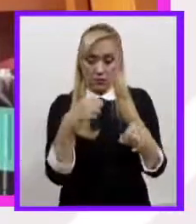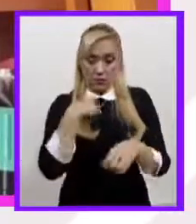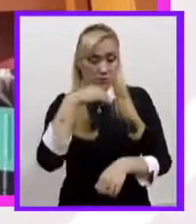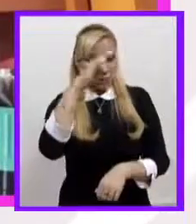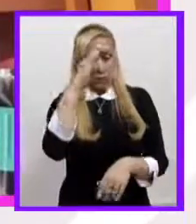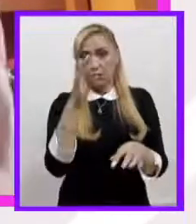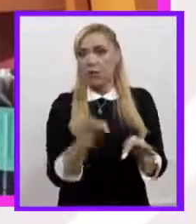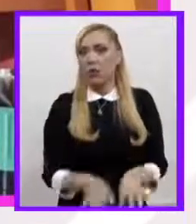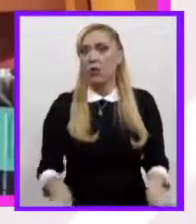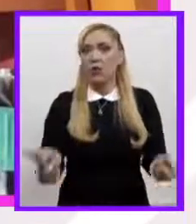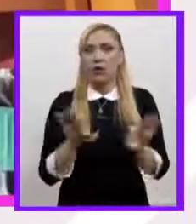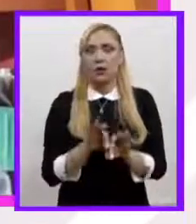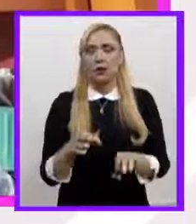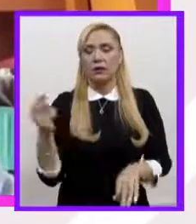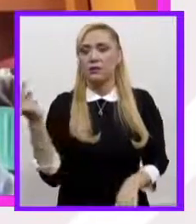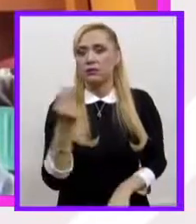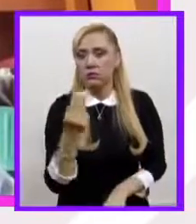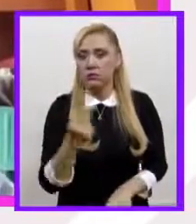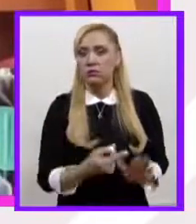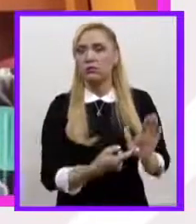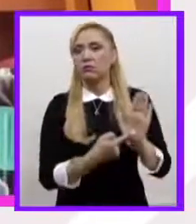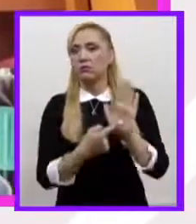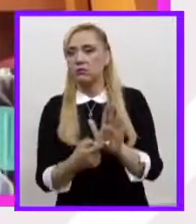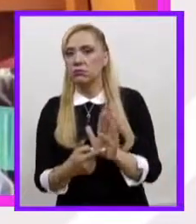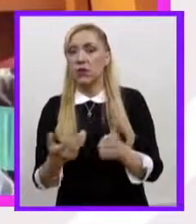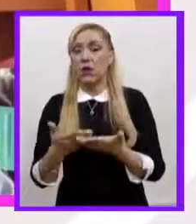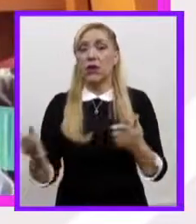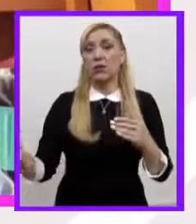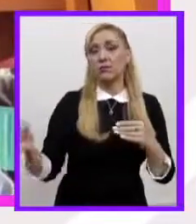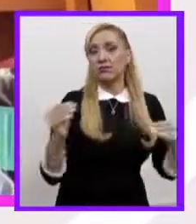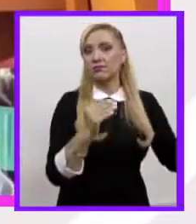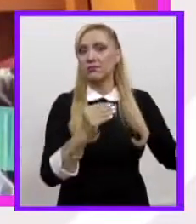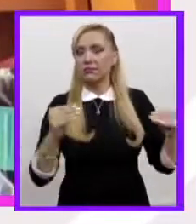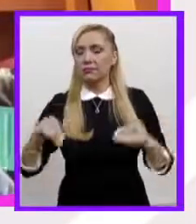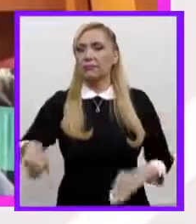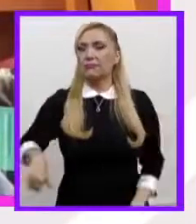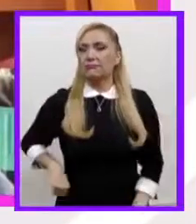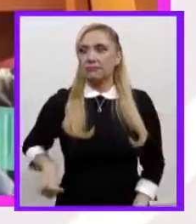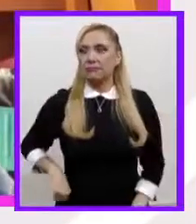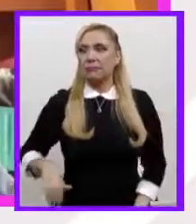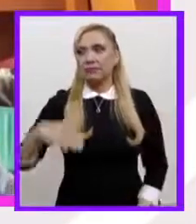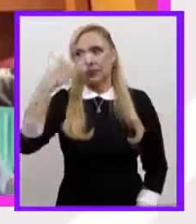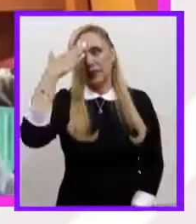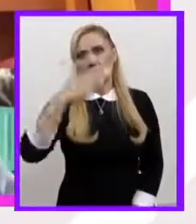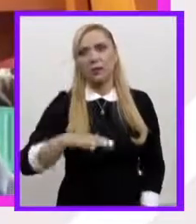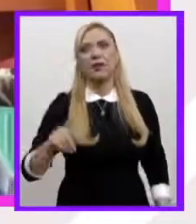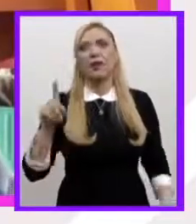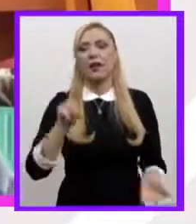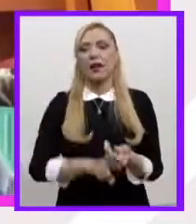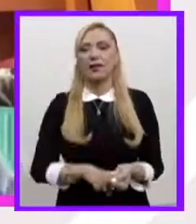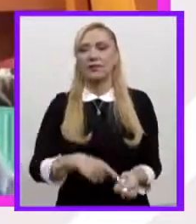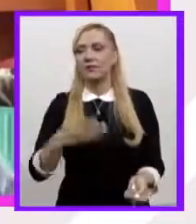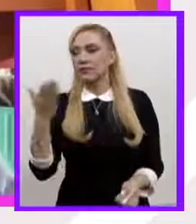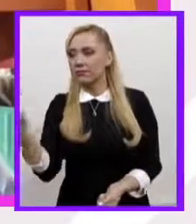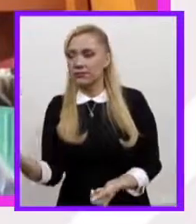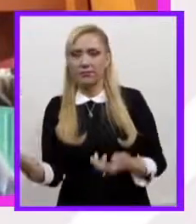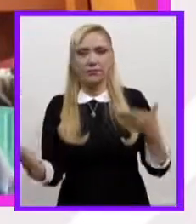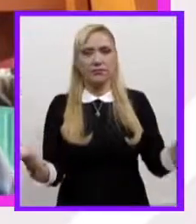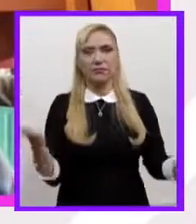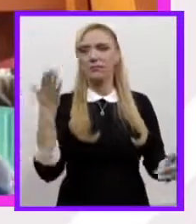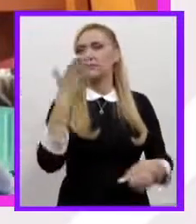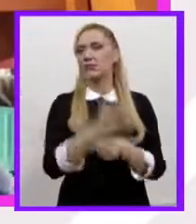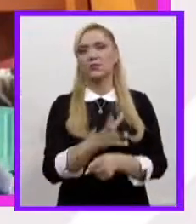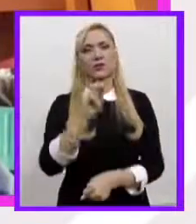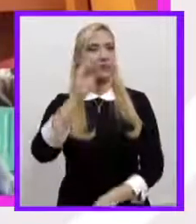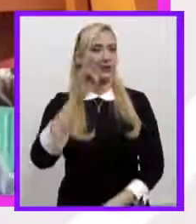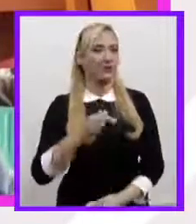es muy interesante y sobre todo que existe un debate importante e interesante desde las miradas antipunitivistas.